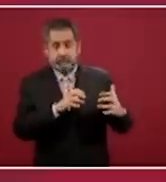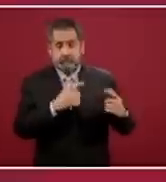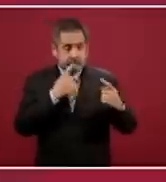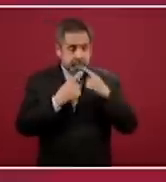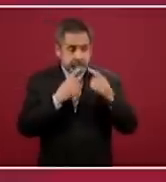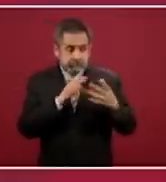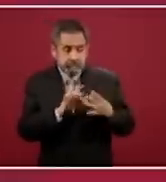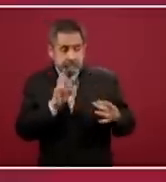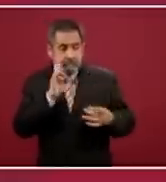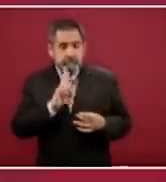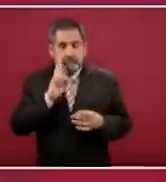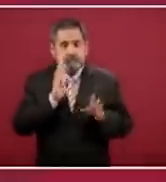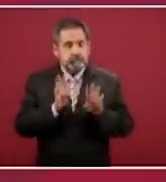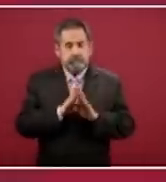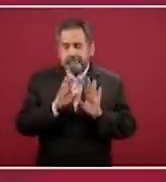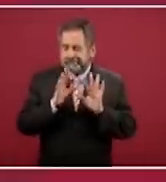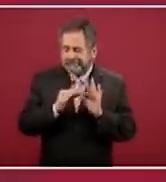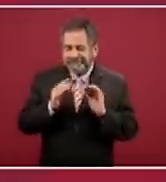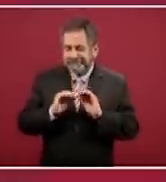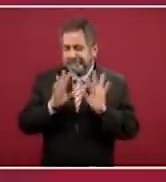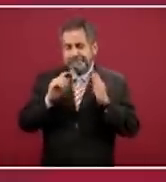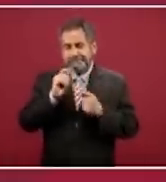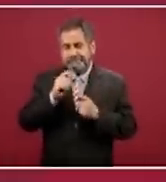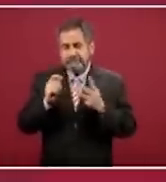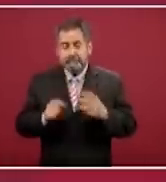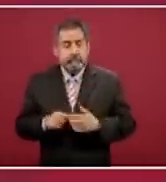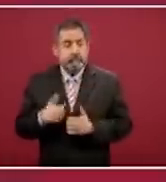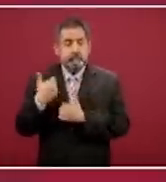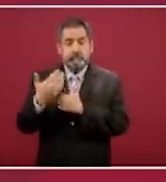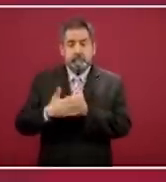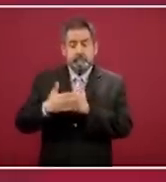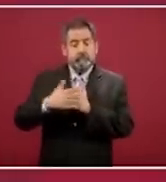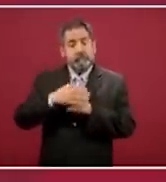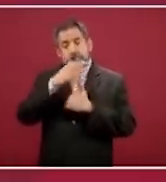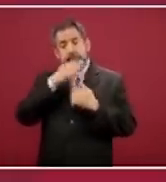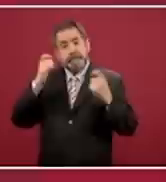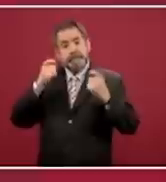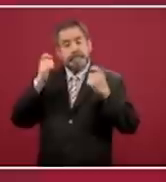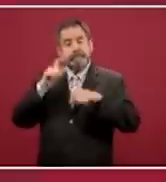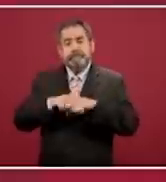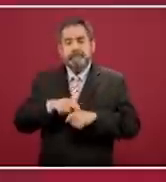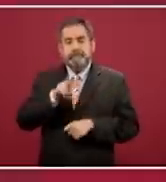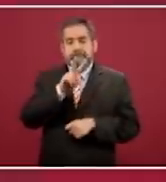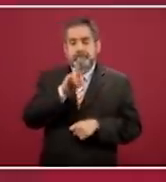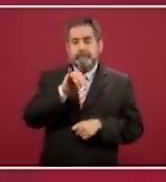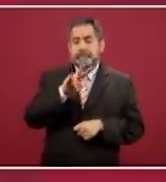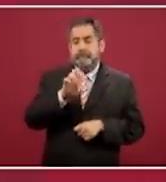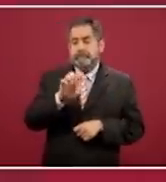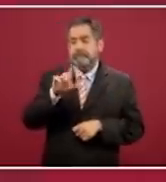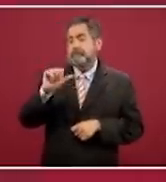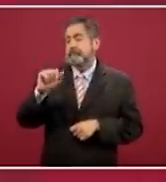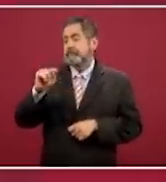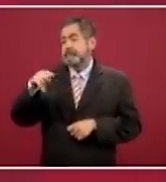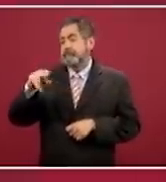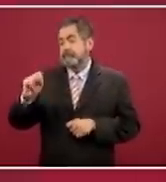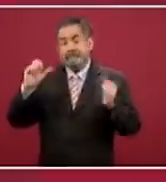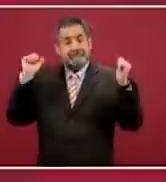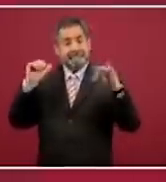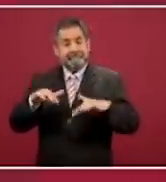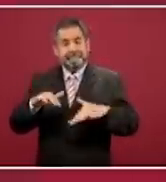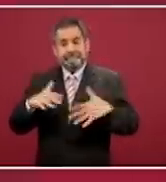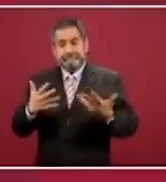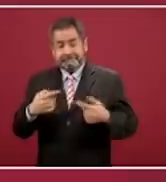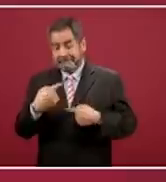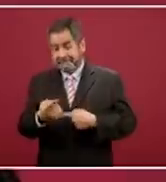pero para tratar de manera detallada. Hay festivales como el Vive Latino de esta misma semana,